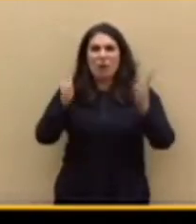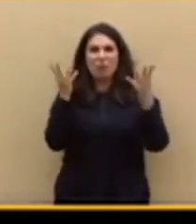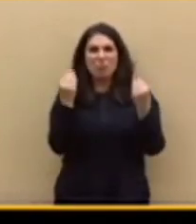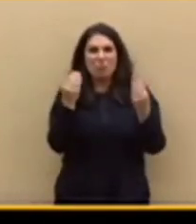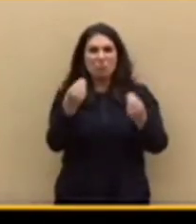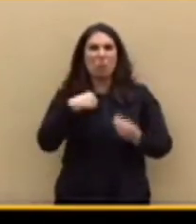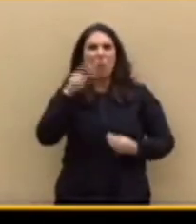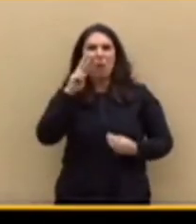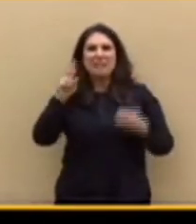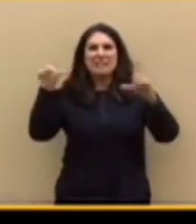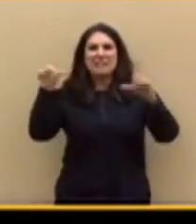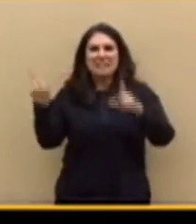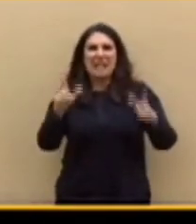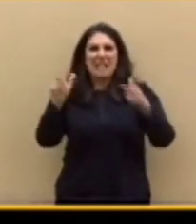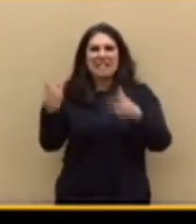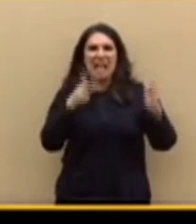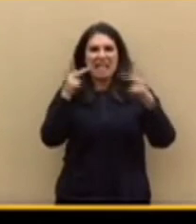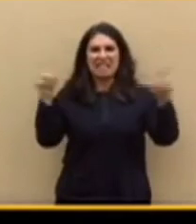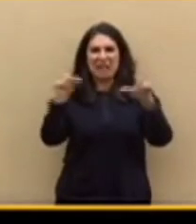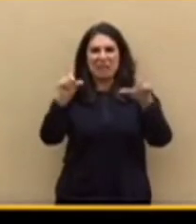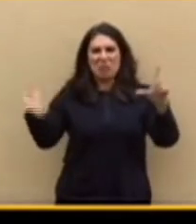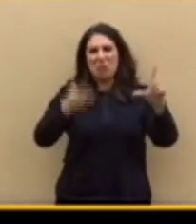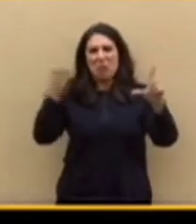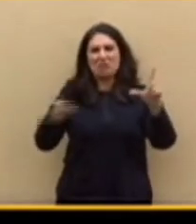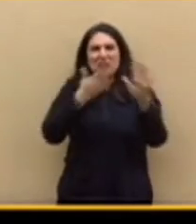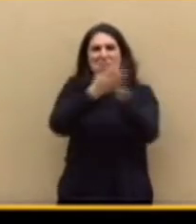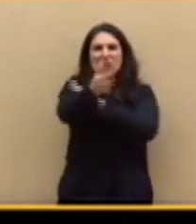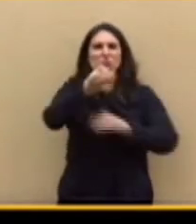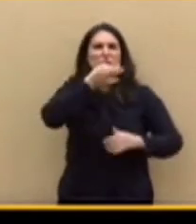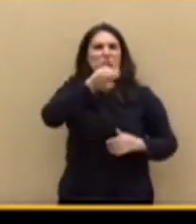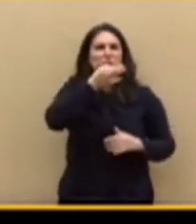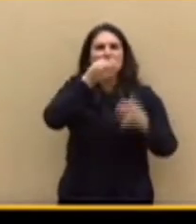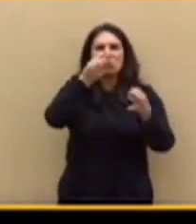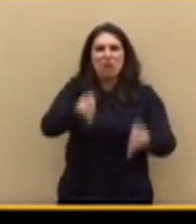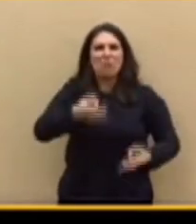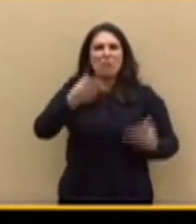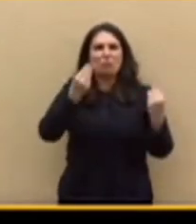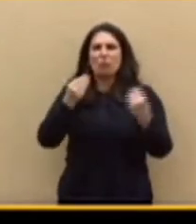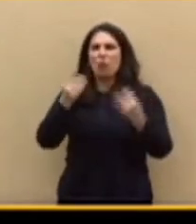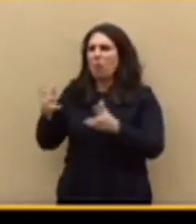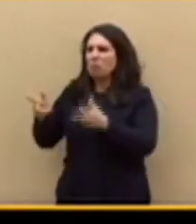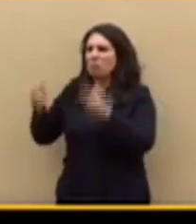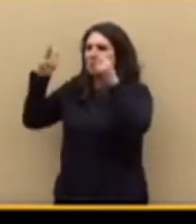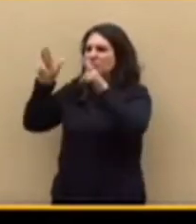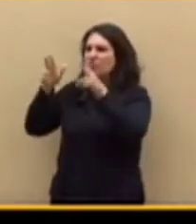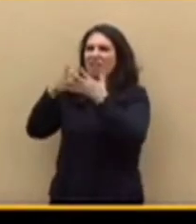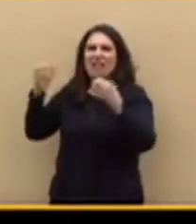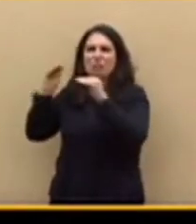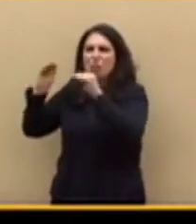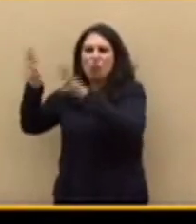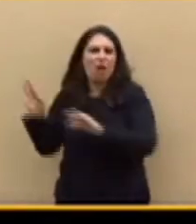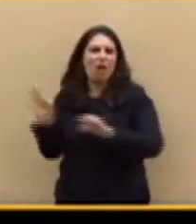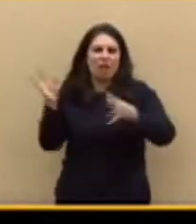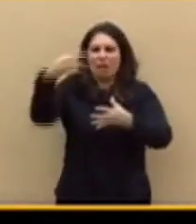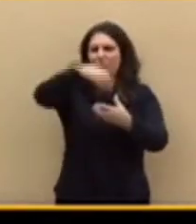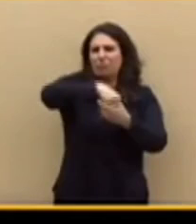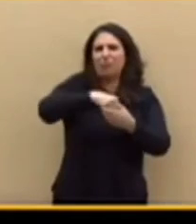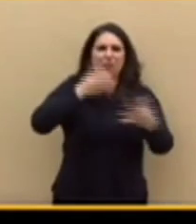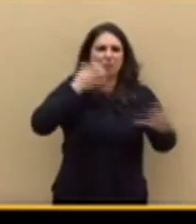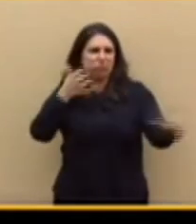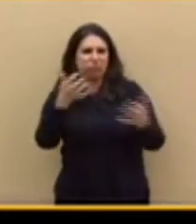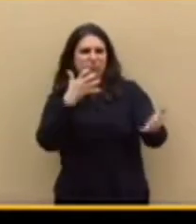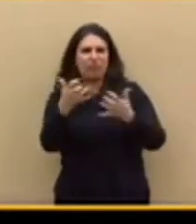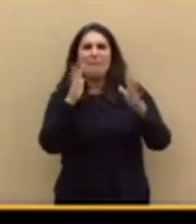con citas cinematográficas. Pero verá, es que usted ha realizado una gestión nefasta para los españoles